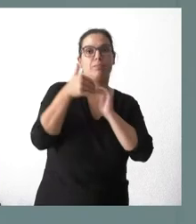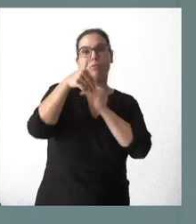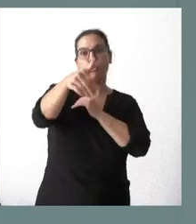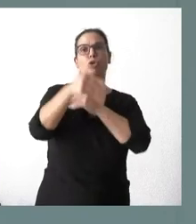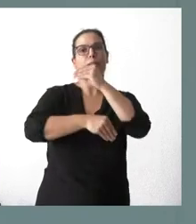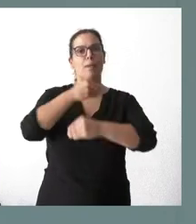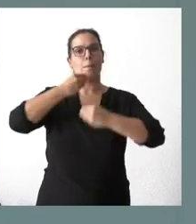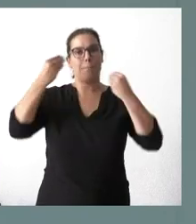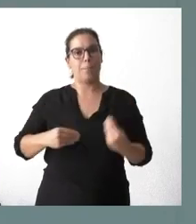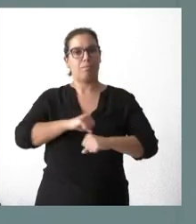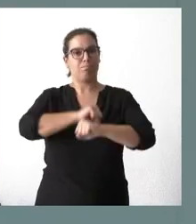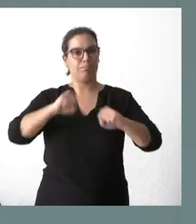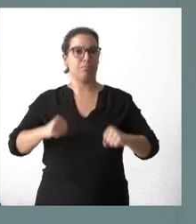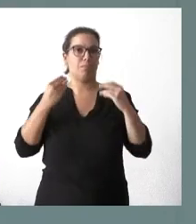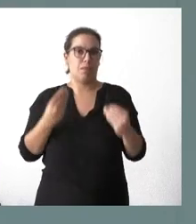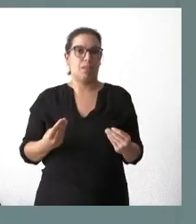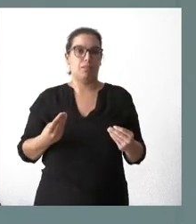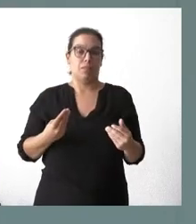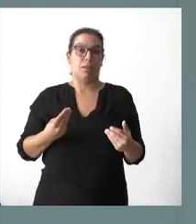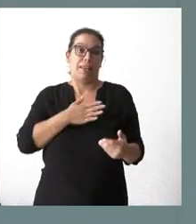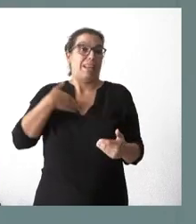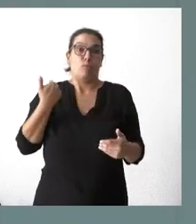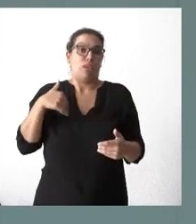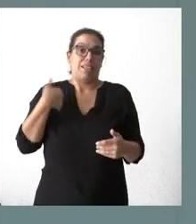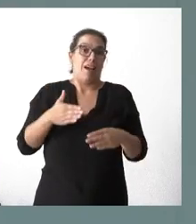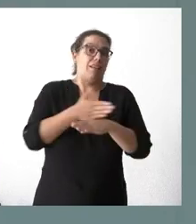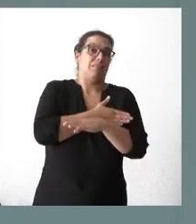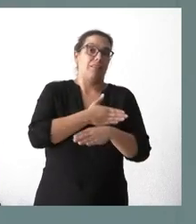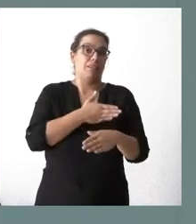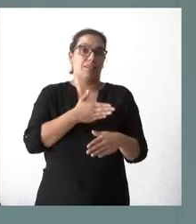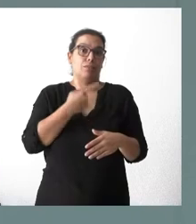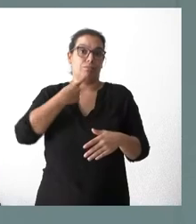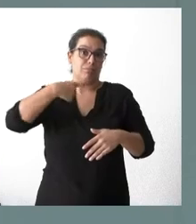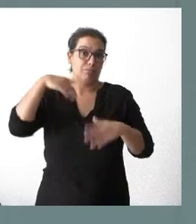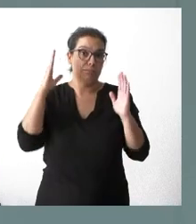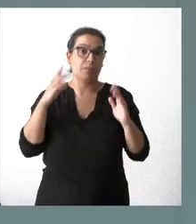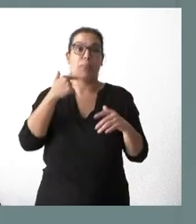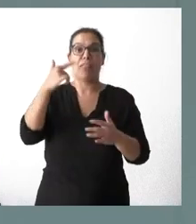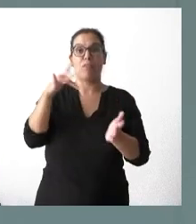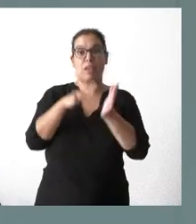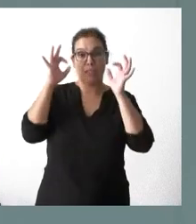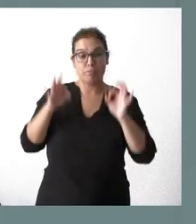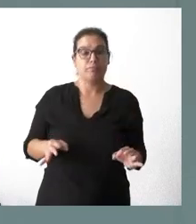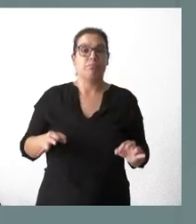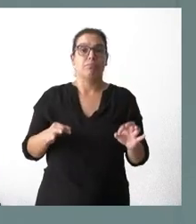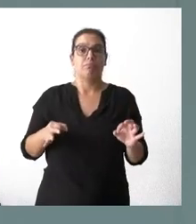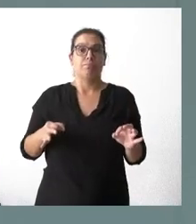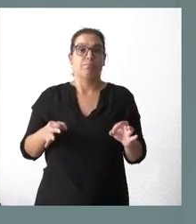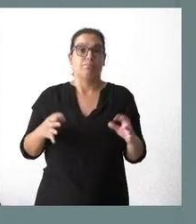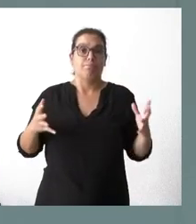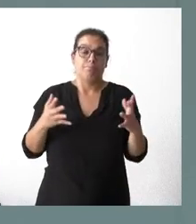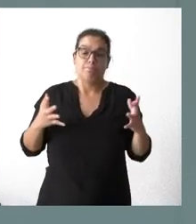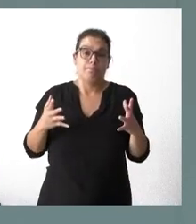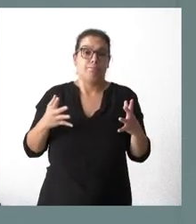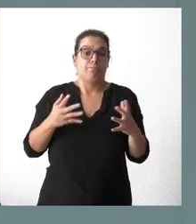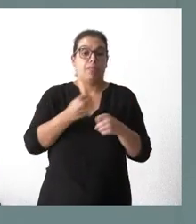bien. Y, aunque nos gustaría haberlo tenido ya y no le puedo concretar la fecha exacta en la que concluyemos el